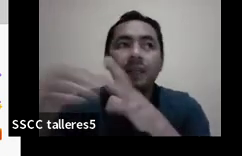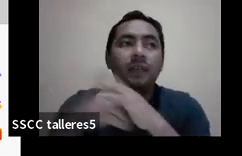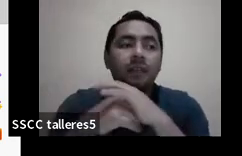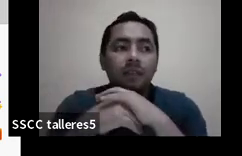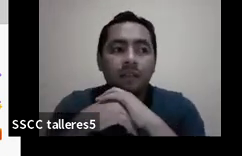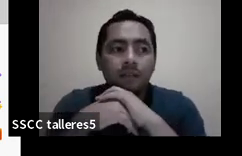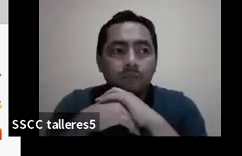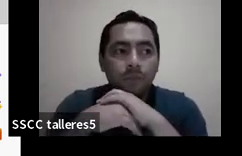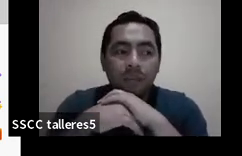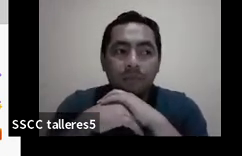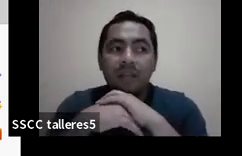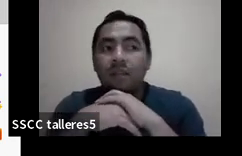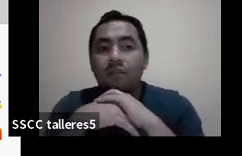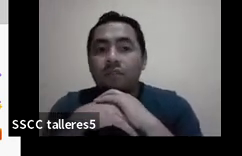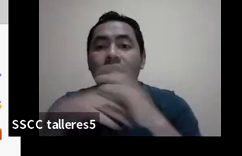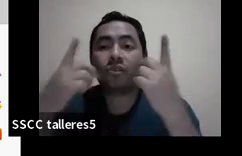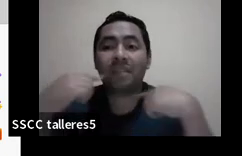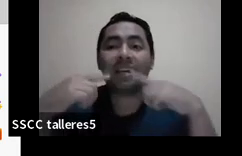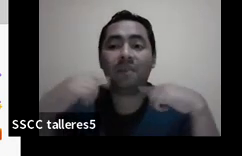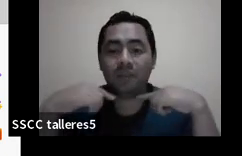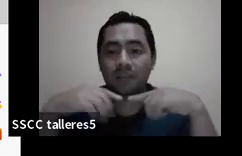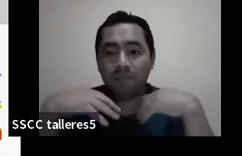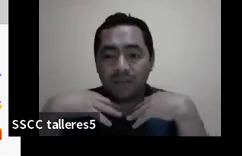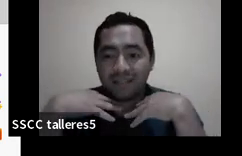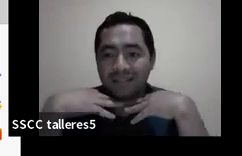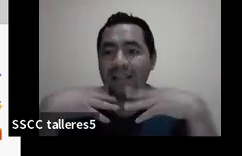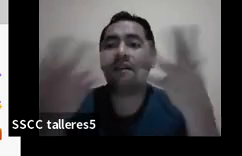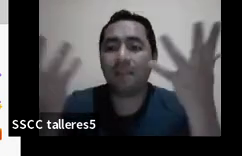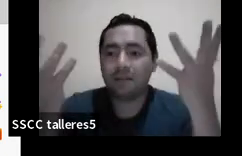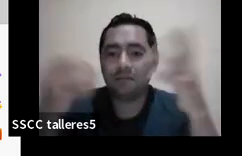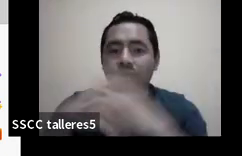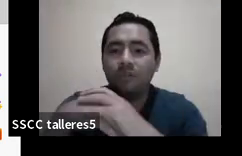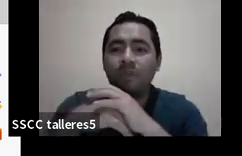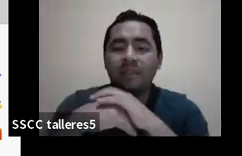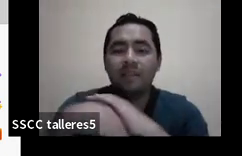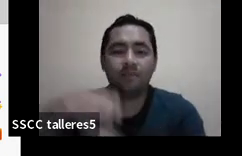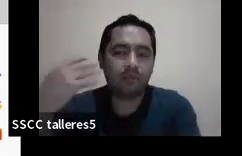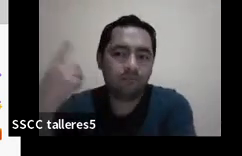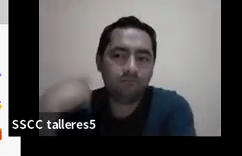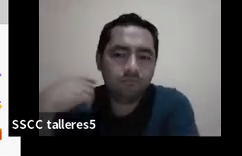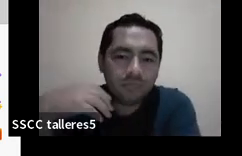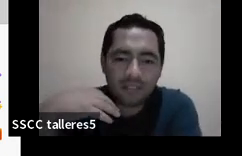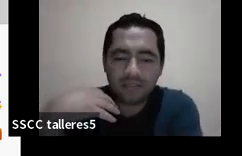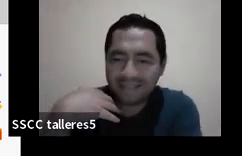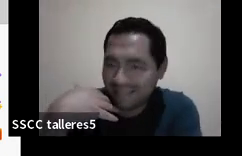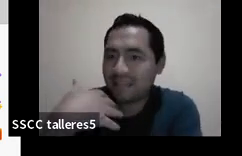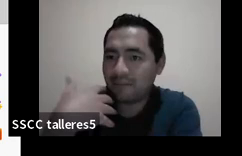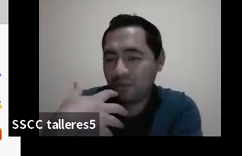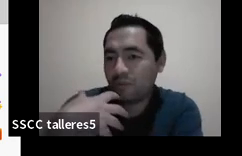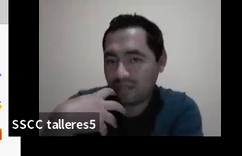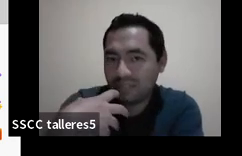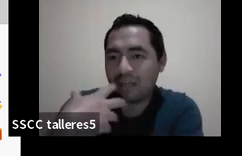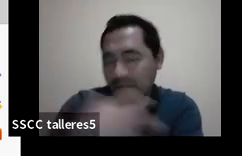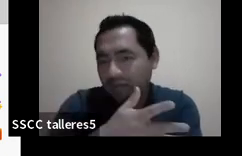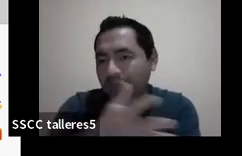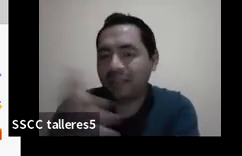Entonces, no es que pierdes la audición y automáticamente pierdes el habla. No pasa eso. O sea, sigues